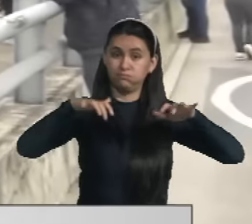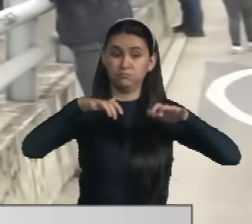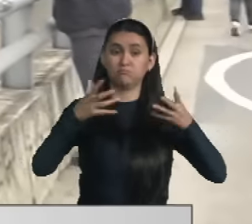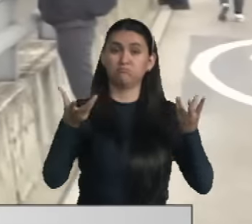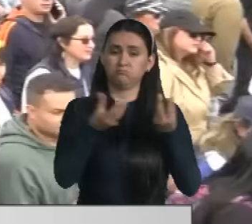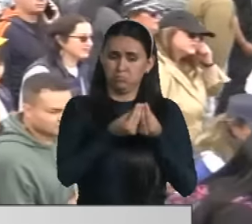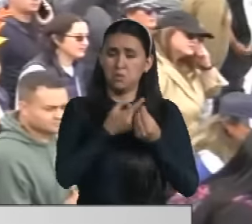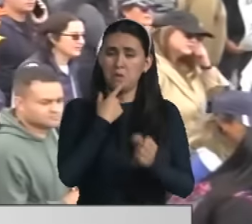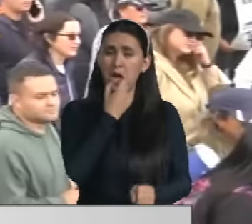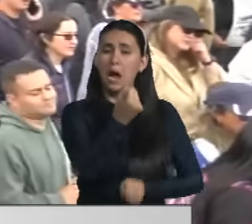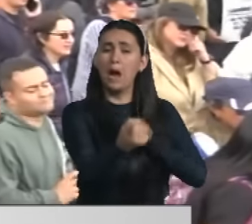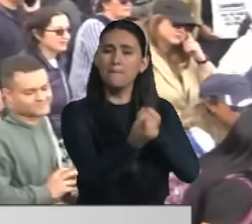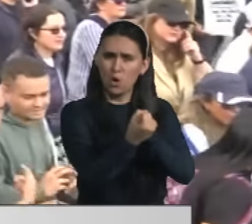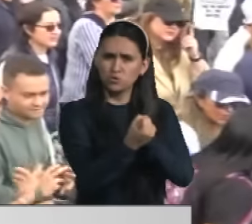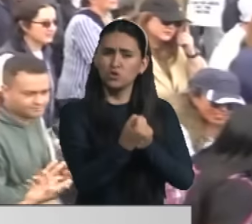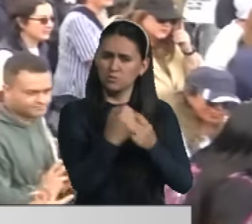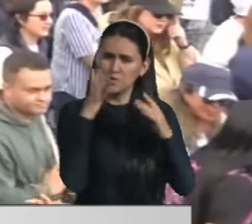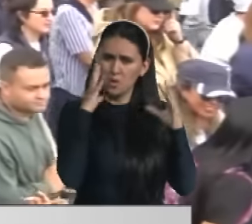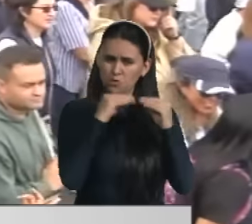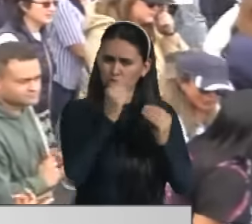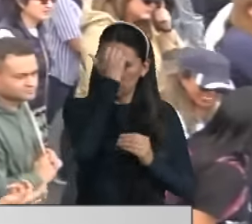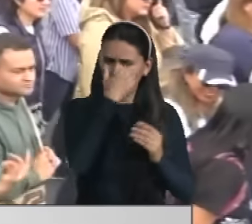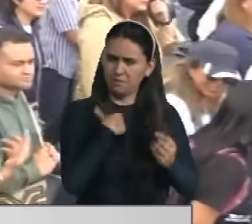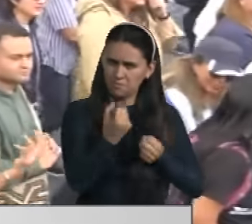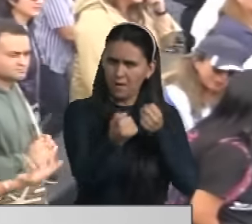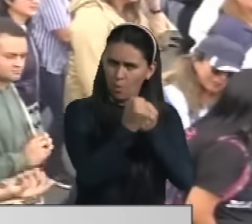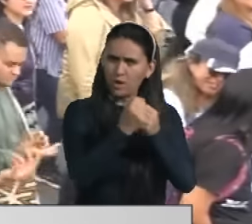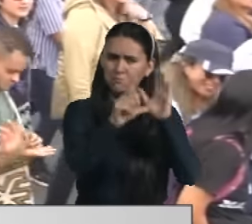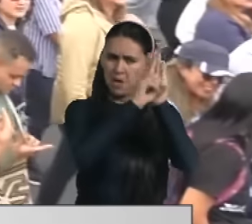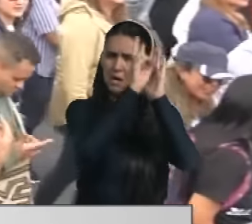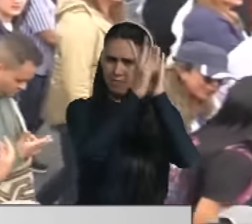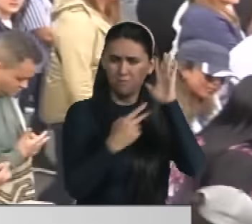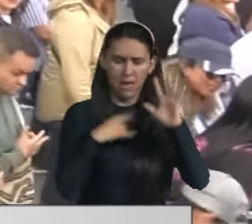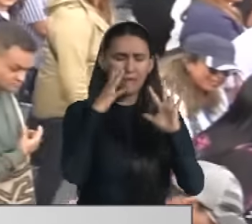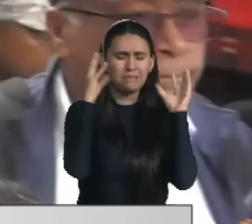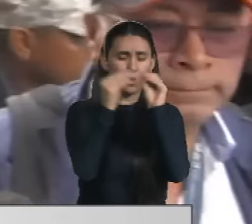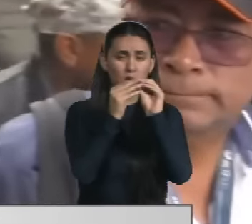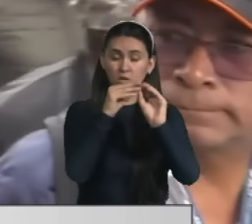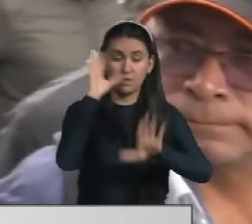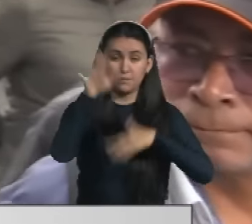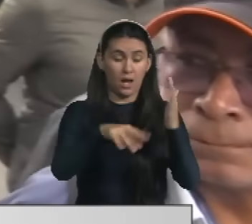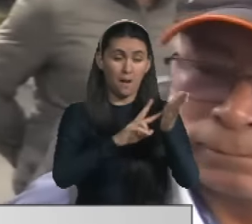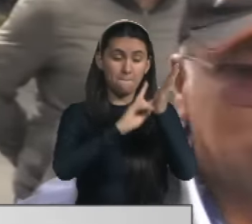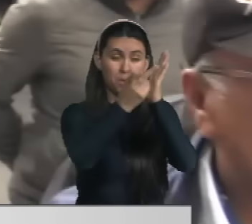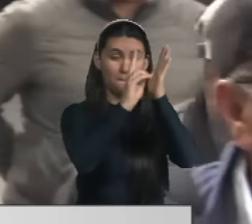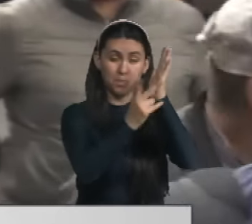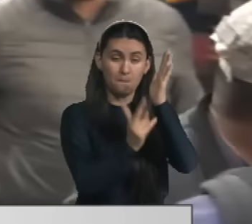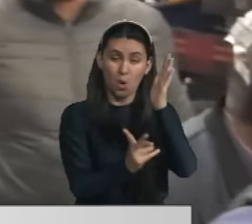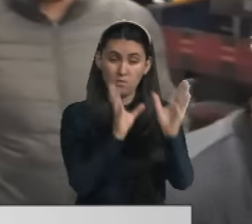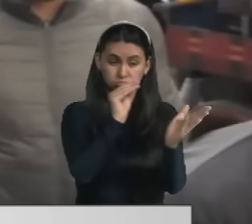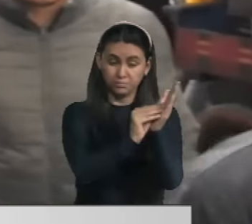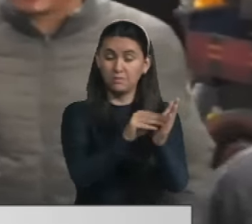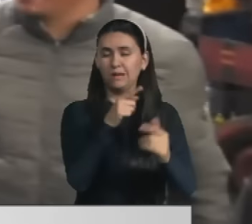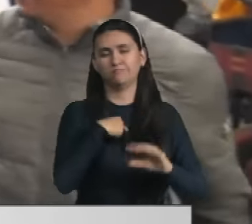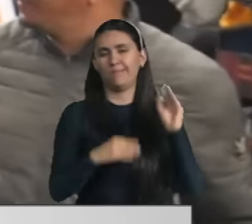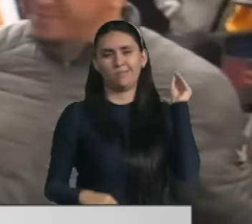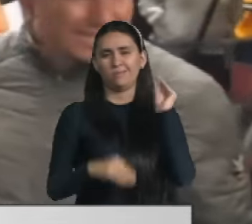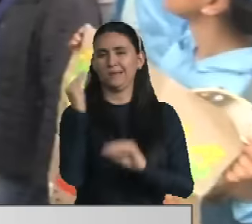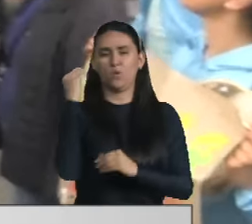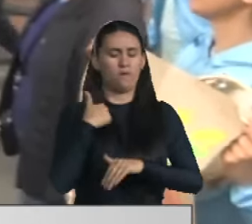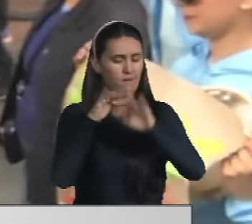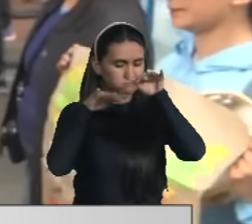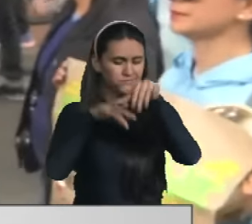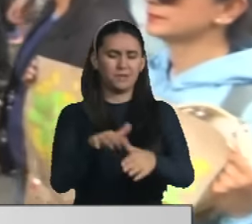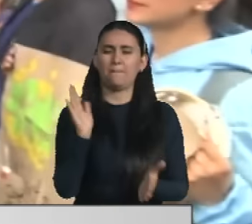proyecto de ley estatutaria para la educación, debido a algunas modificaciones y proposiciones que se presentaron en el Senado de la República, hoy está